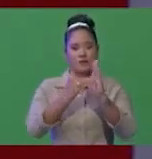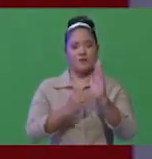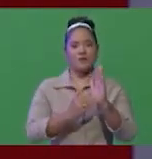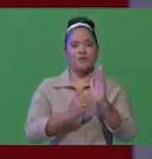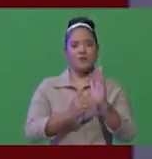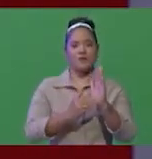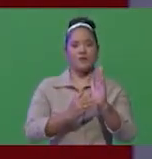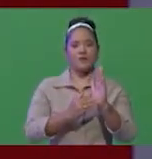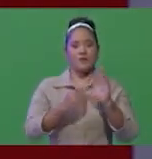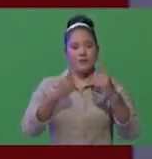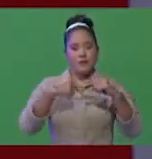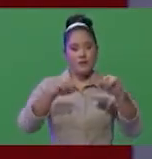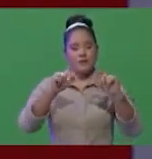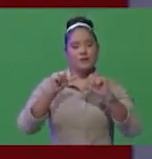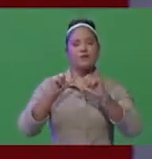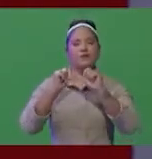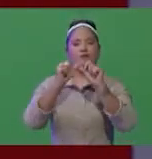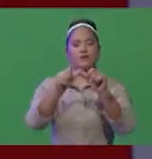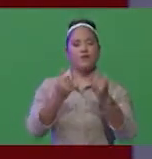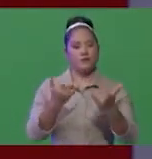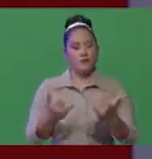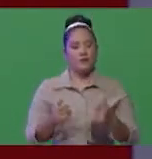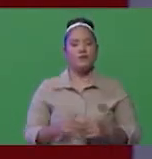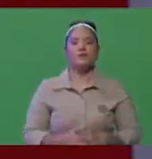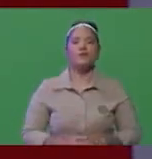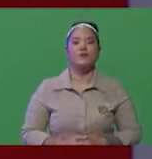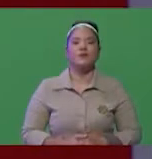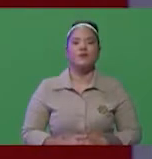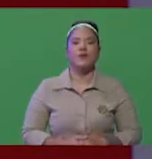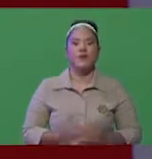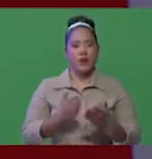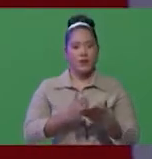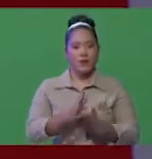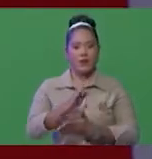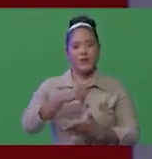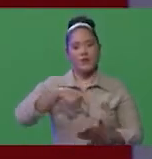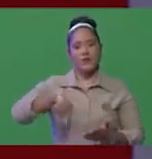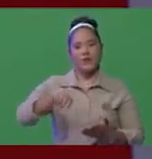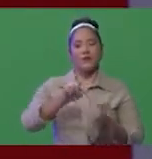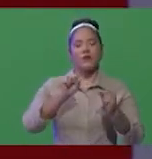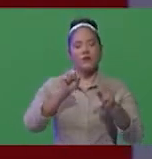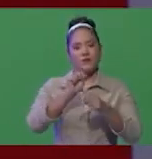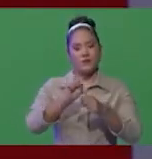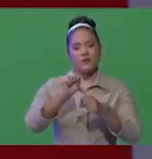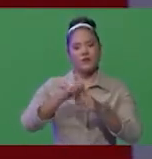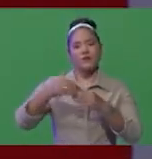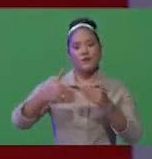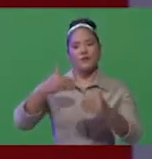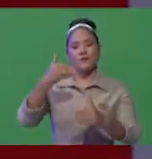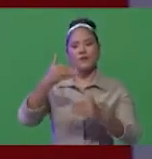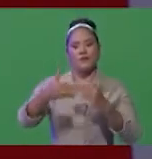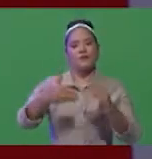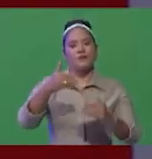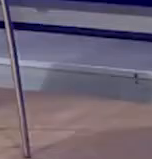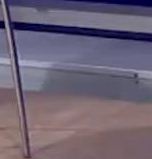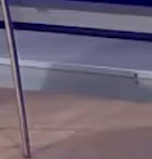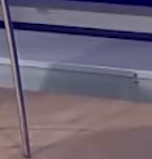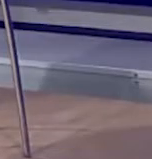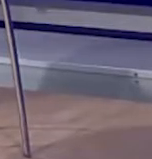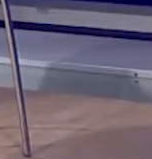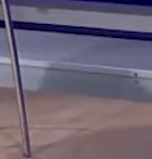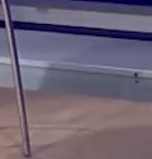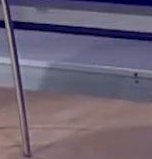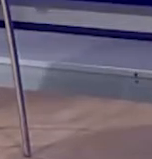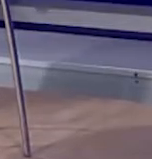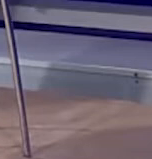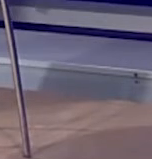se mantienen vigentes a la fecha de hoy, y la que ha permitido que nosotros continuemos desarrollando la labor que hoy estamos haciendo. Así es, y qué bueno